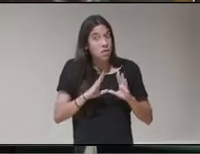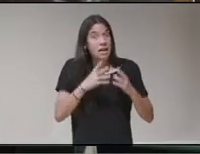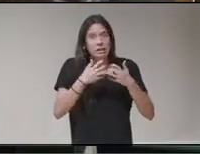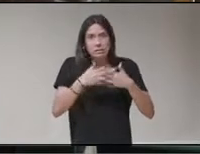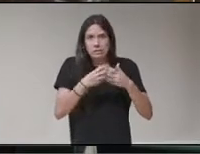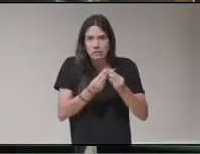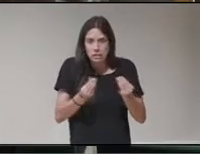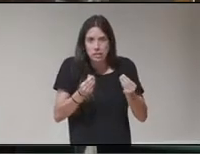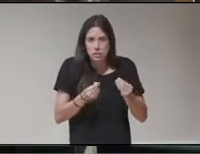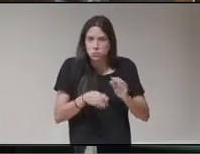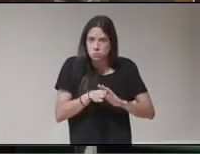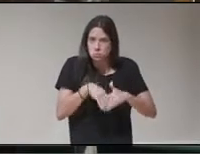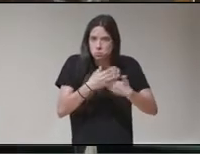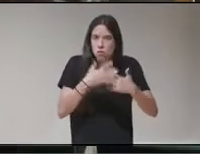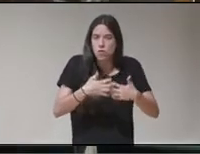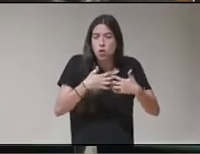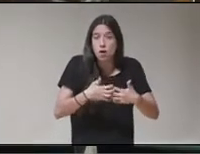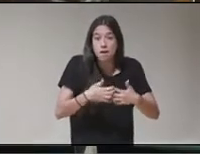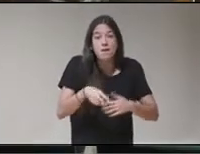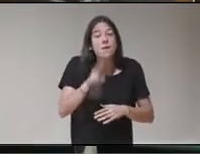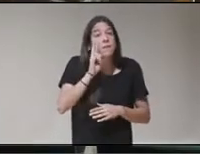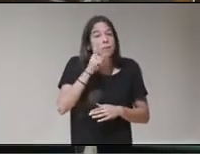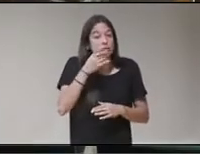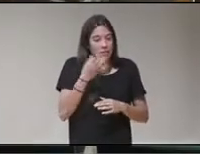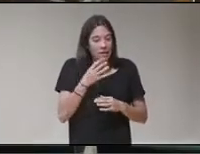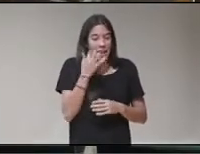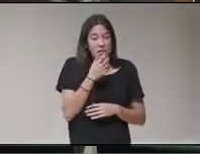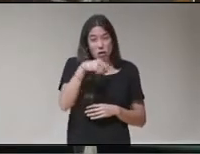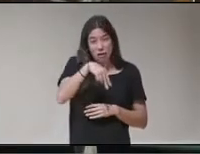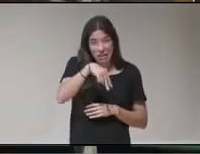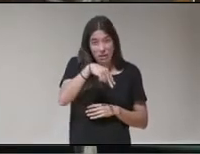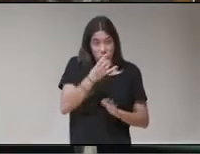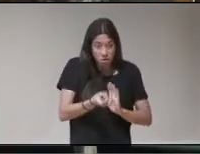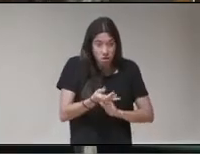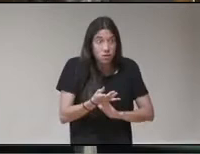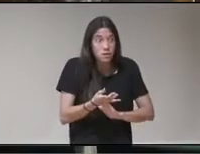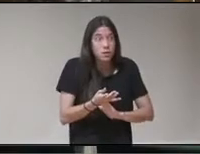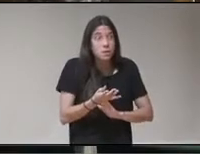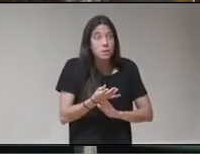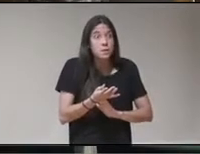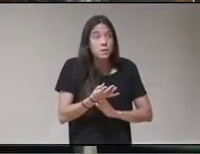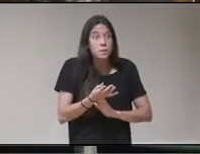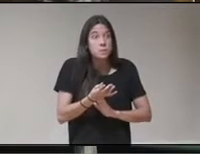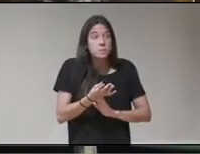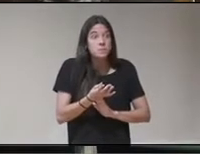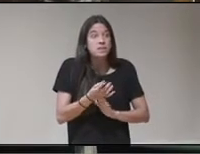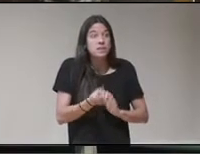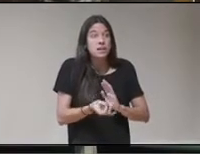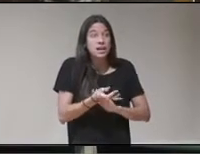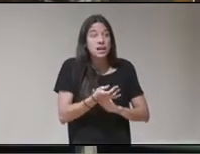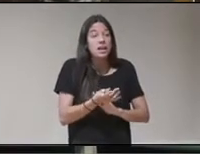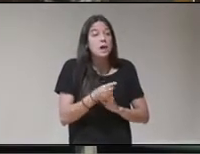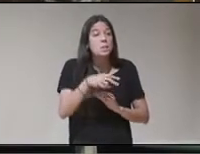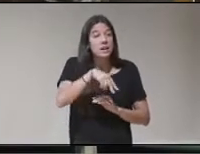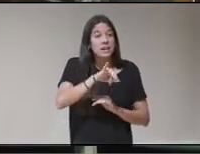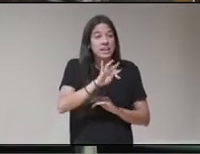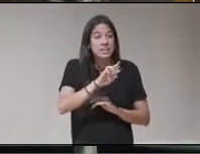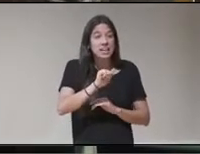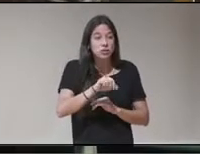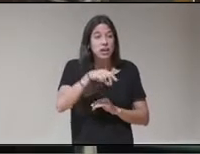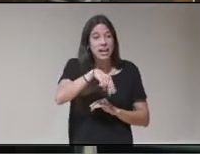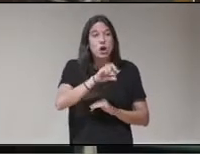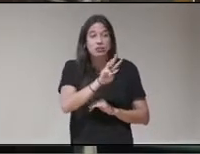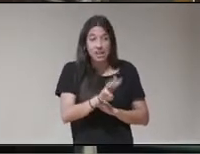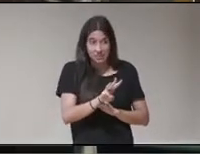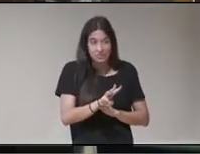nos encontramos es que ese óxido nítrico que se genera se transforma en nitratos. Y esos nitratos son expulsados por